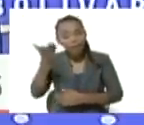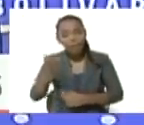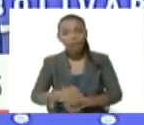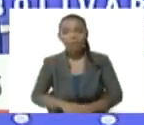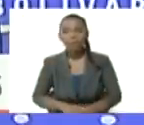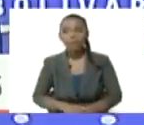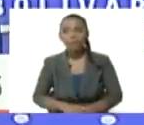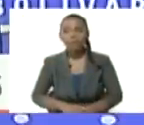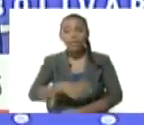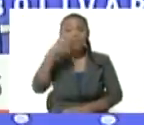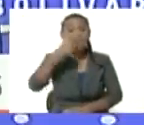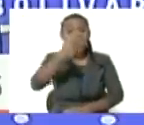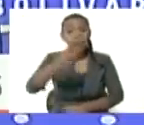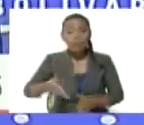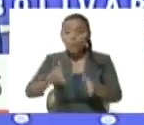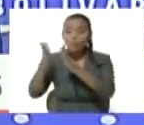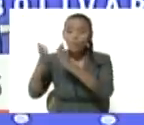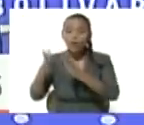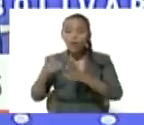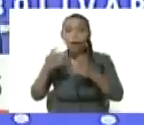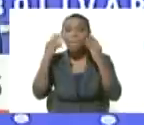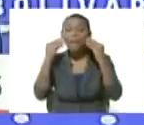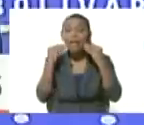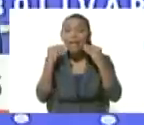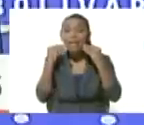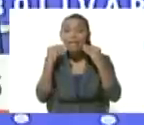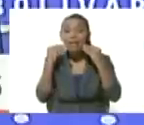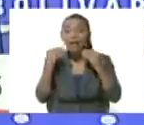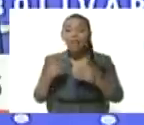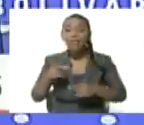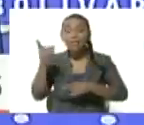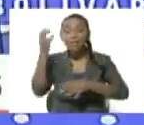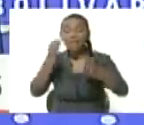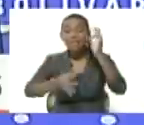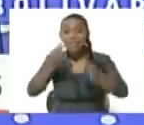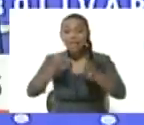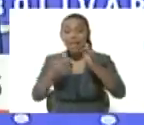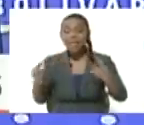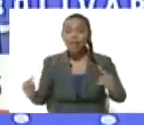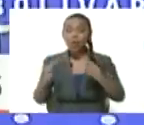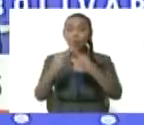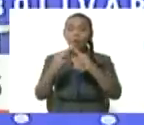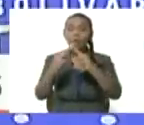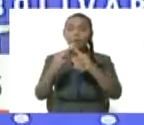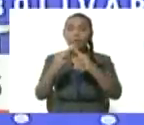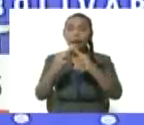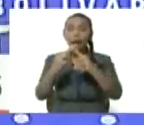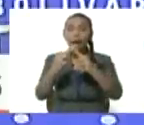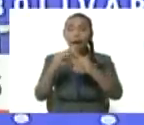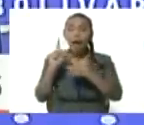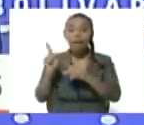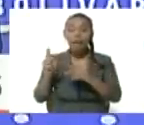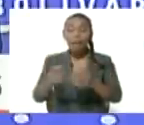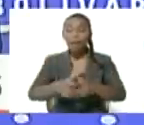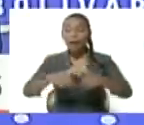Las ciudades con mayor experiencia en el tema de recaudación fiscal se encuentran identificadas entre las más grandes del país.